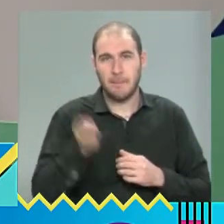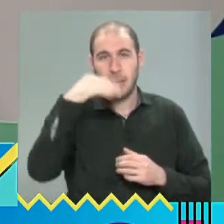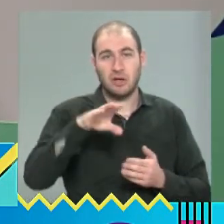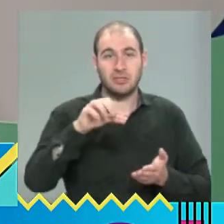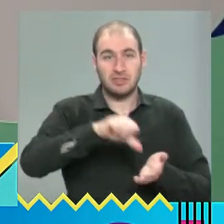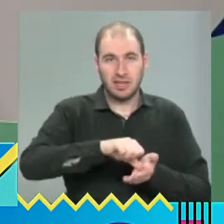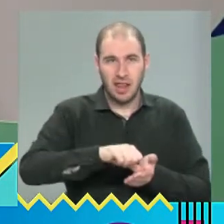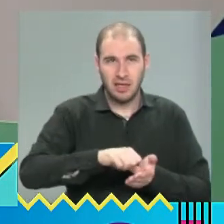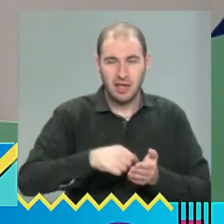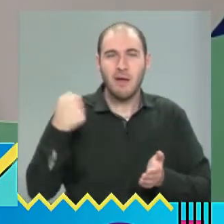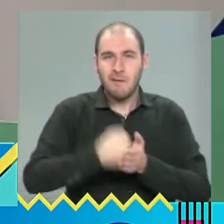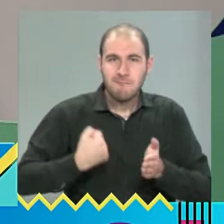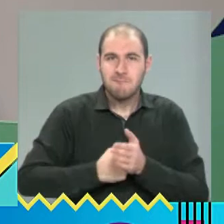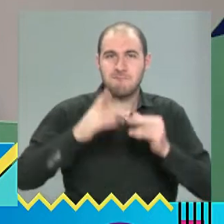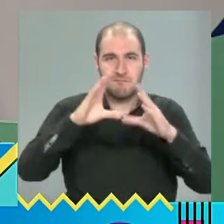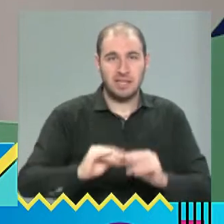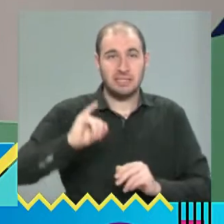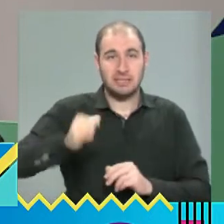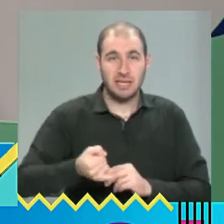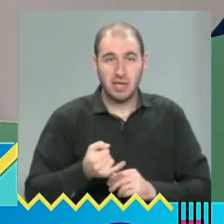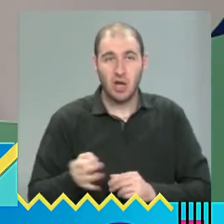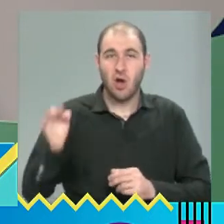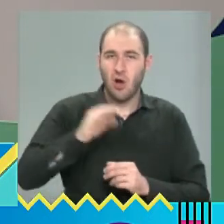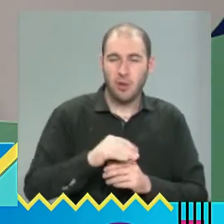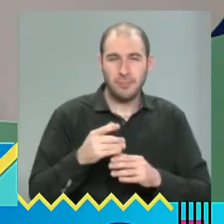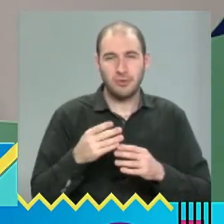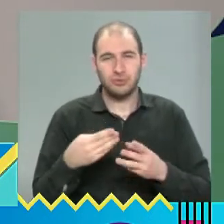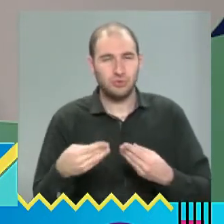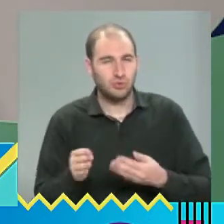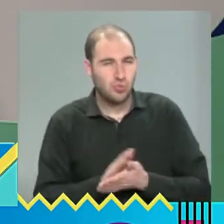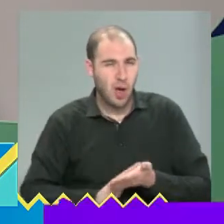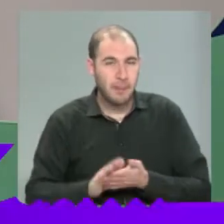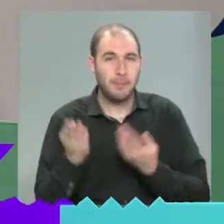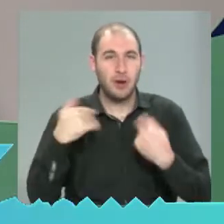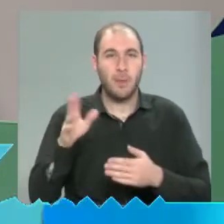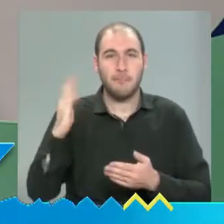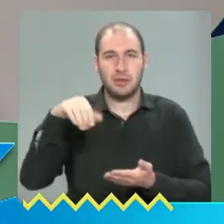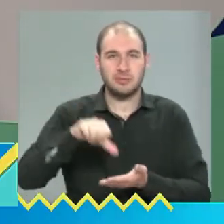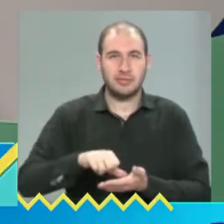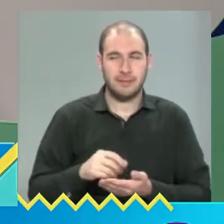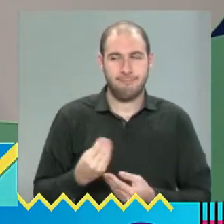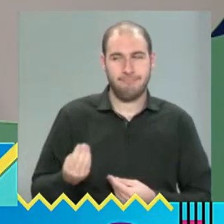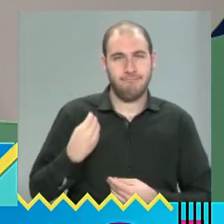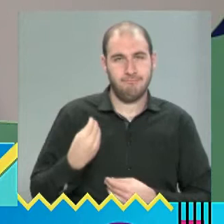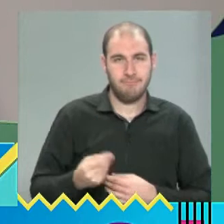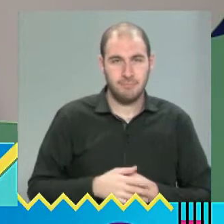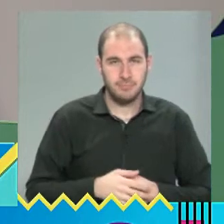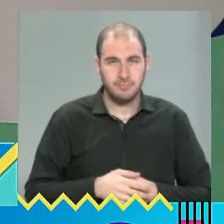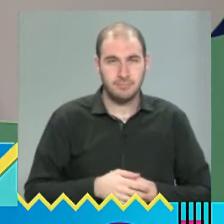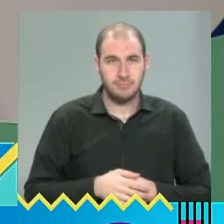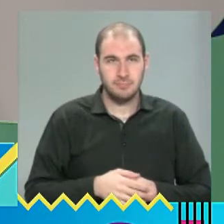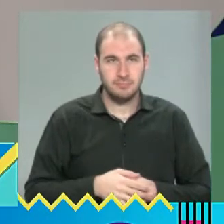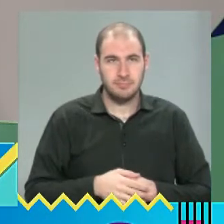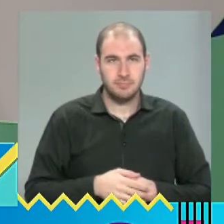Central va a poner todo el esfuerzo por bajarlo, o pongo una meta más liviana, pero al Banco Central ya no lo creo. Entonces, la verdad que